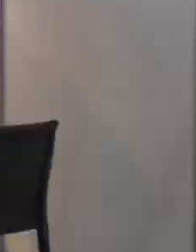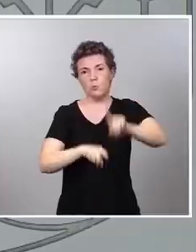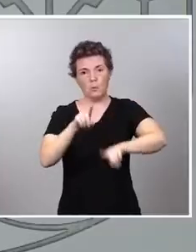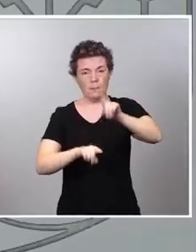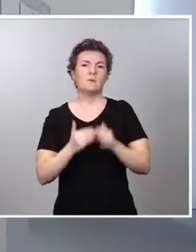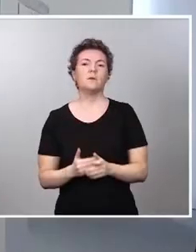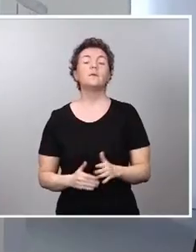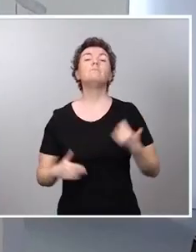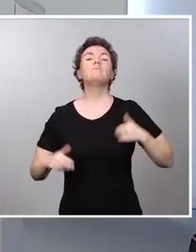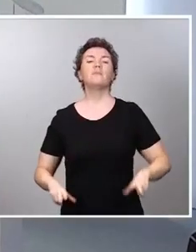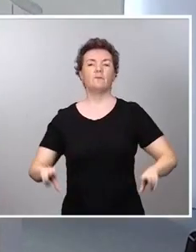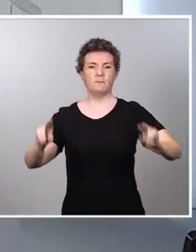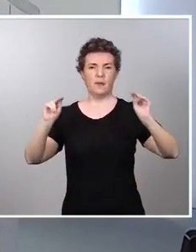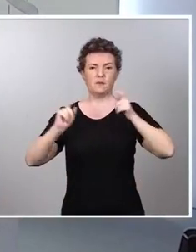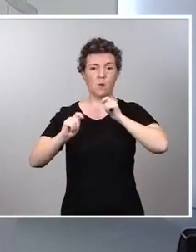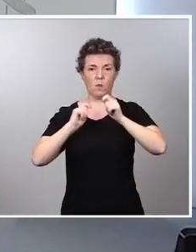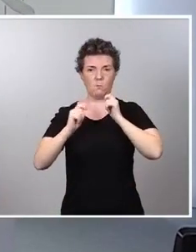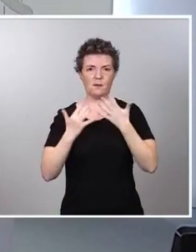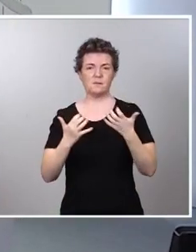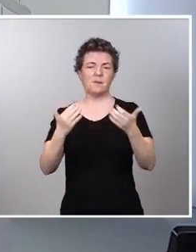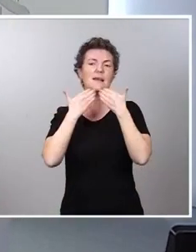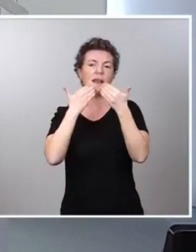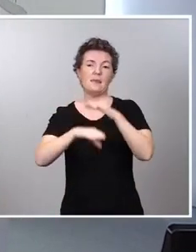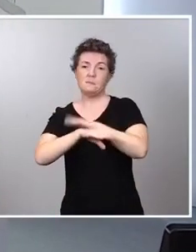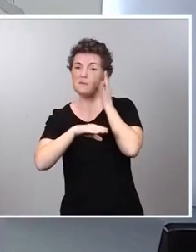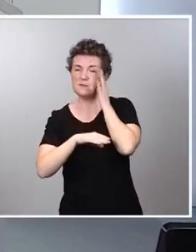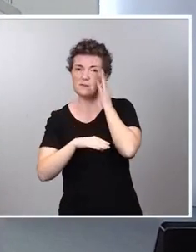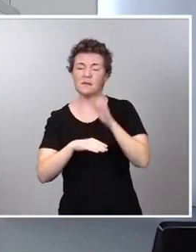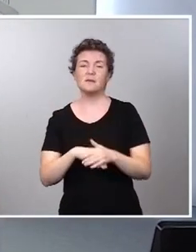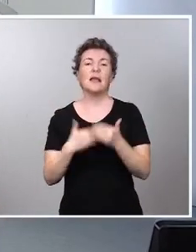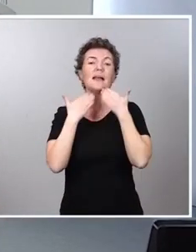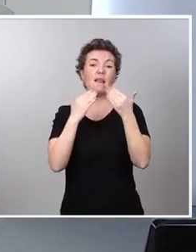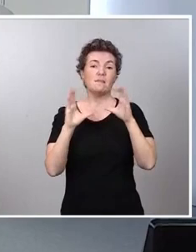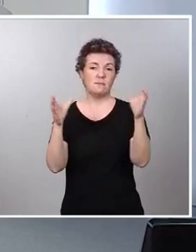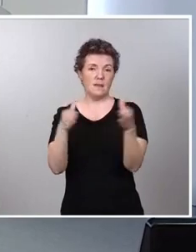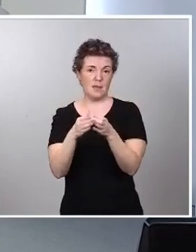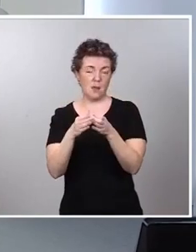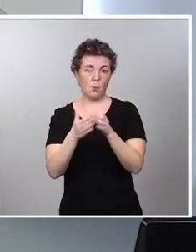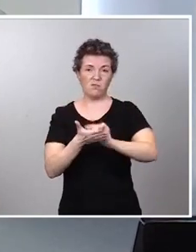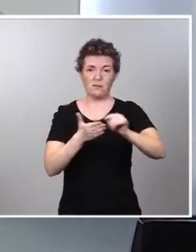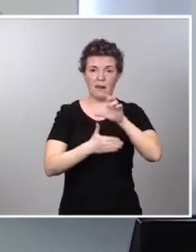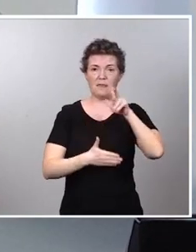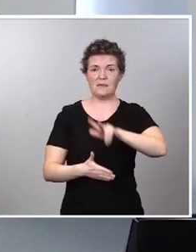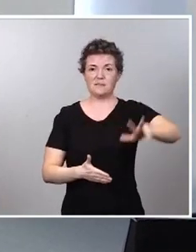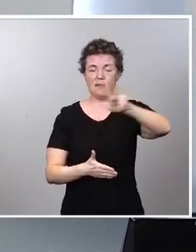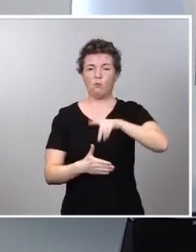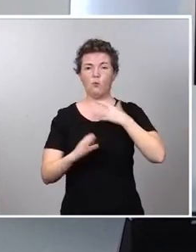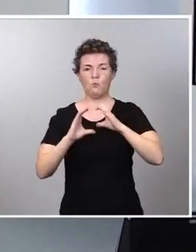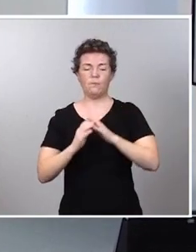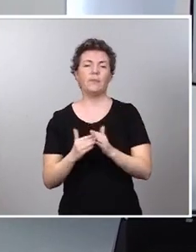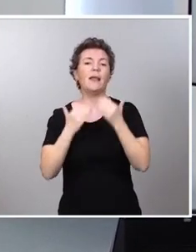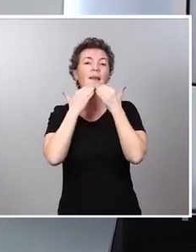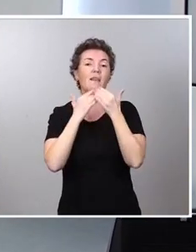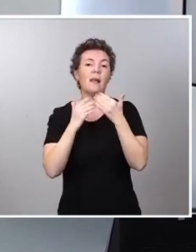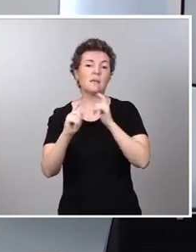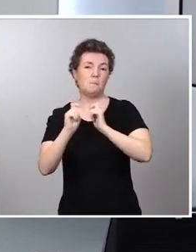se estudiará la posibilidad de incorporar nuevos colectivos a la administración de estas dosis adicionales, entre los que se encuentran los